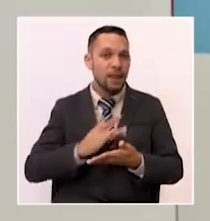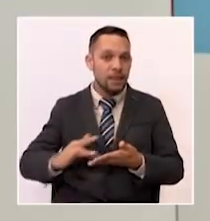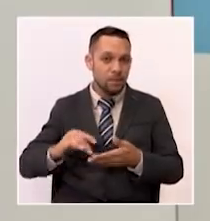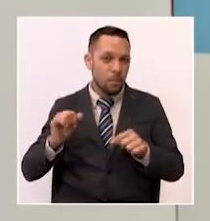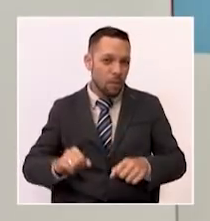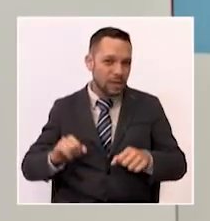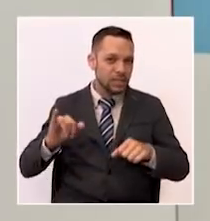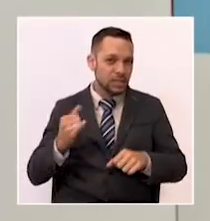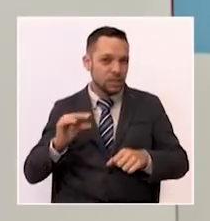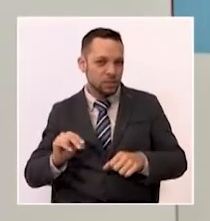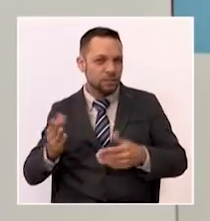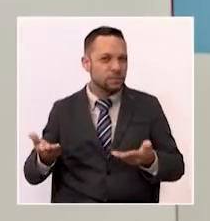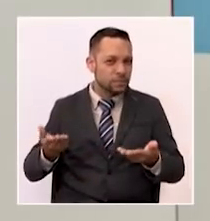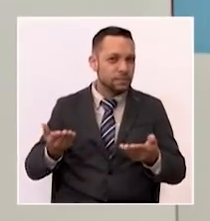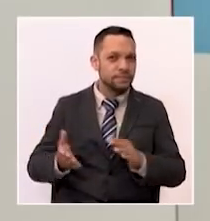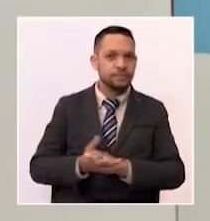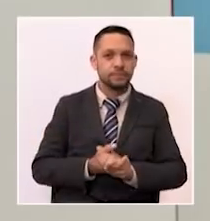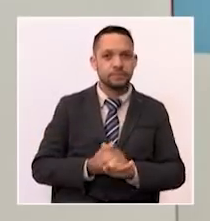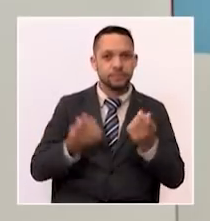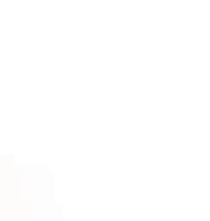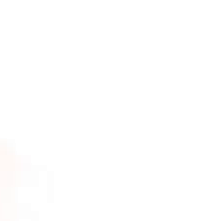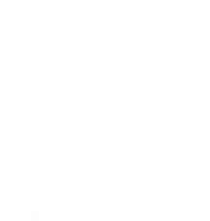corte comercial.